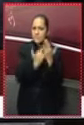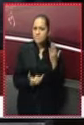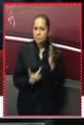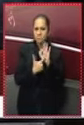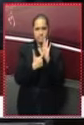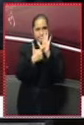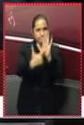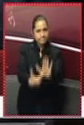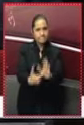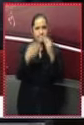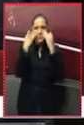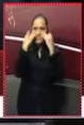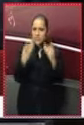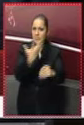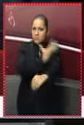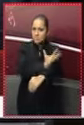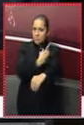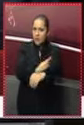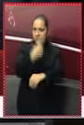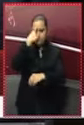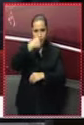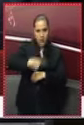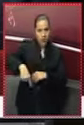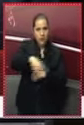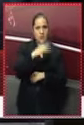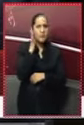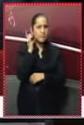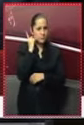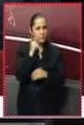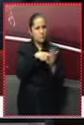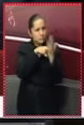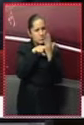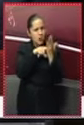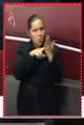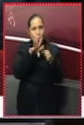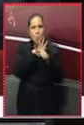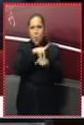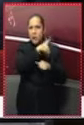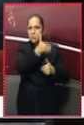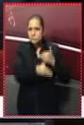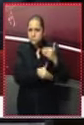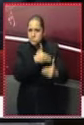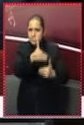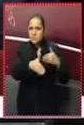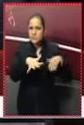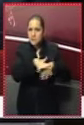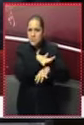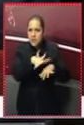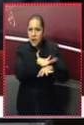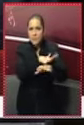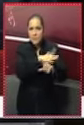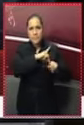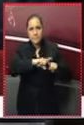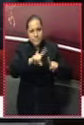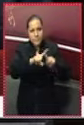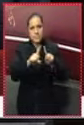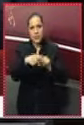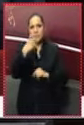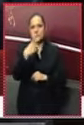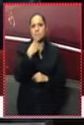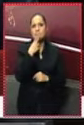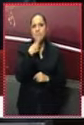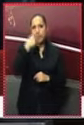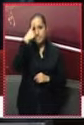este Congreso el desempeño y la evolución de las coberturas financieras que se contratan para mantener el precio